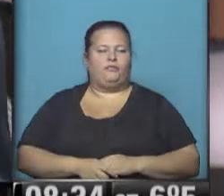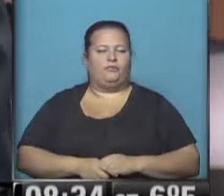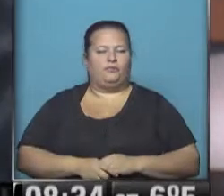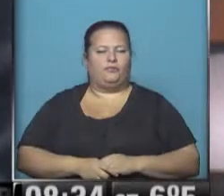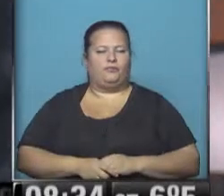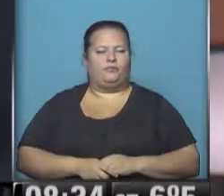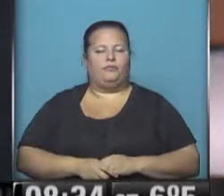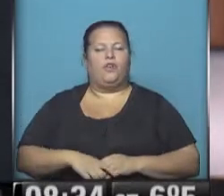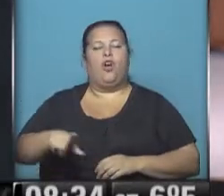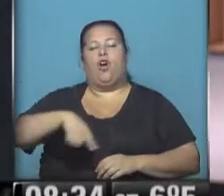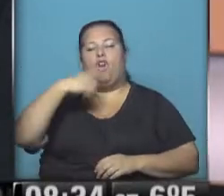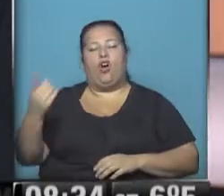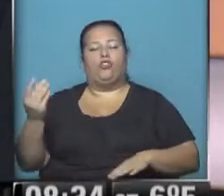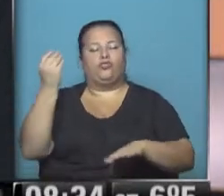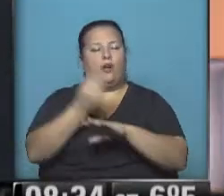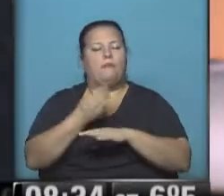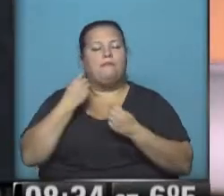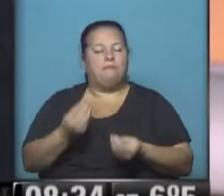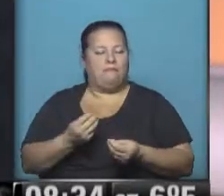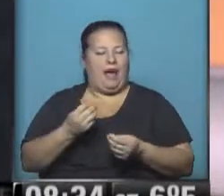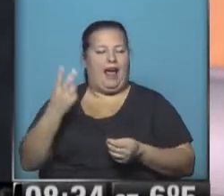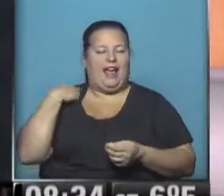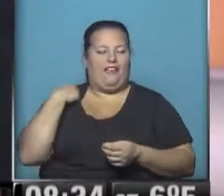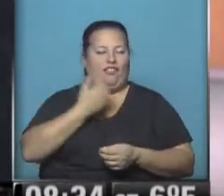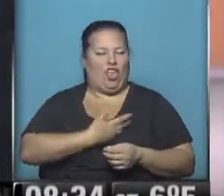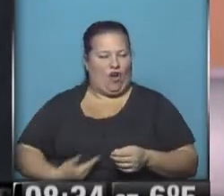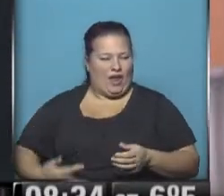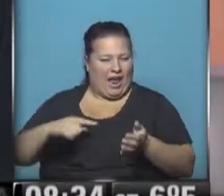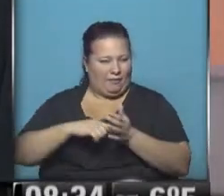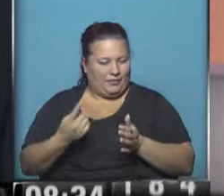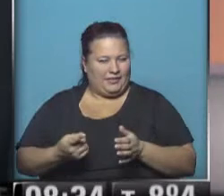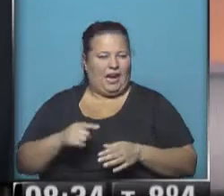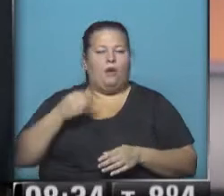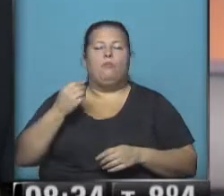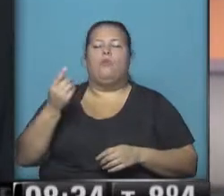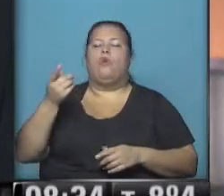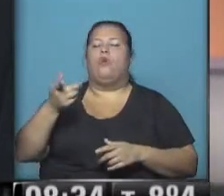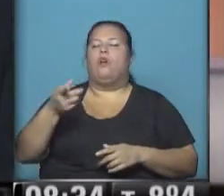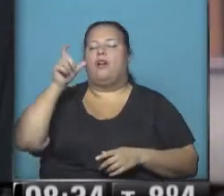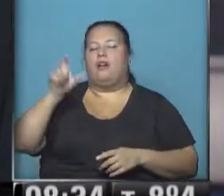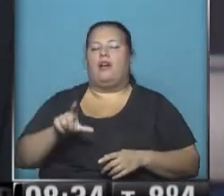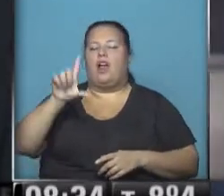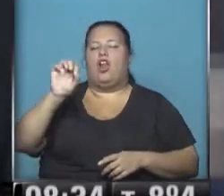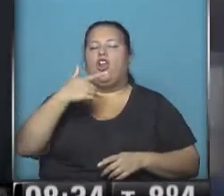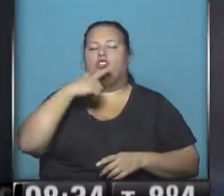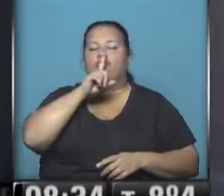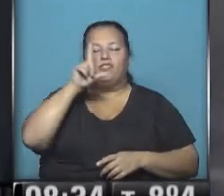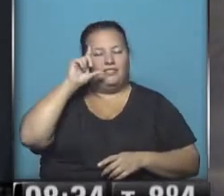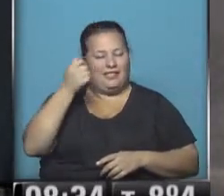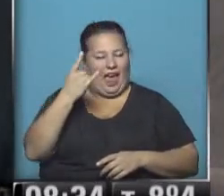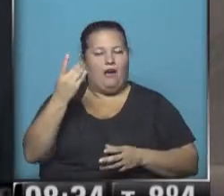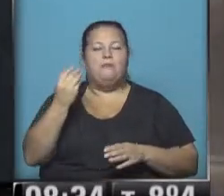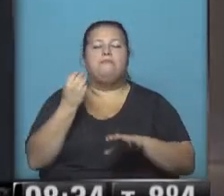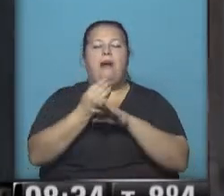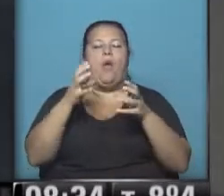vamos a los candidatos para acceder a la jefatura de gobierno de la ciudad de buenos aires- hablamos de martín lousteau el candidato por el frente